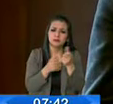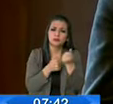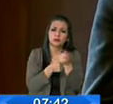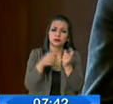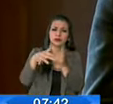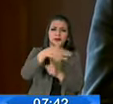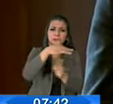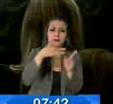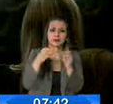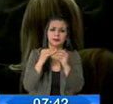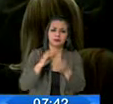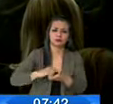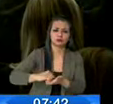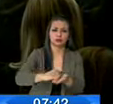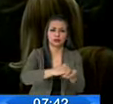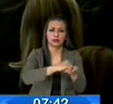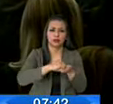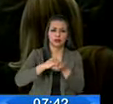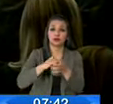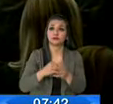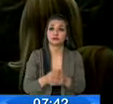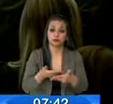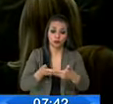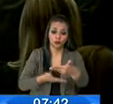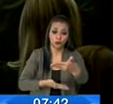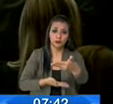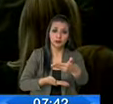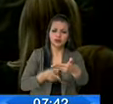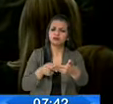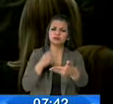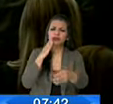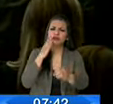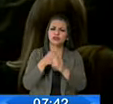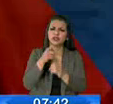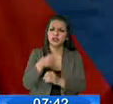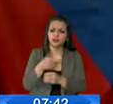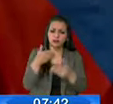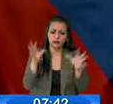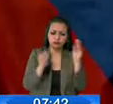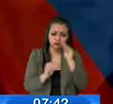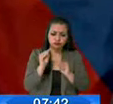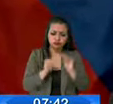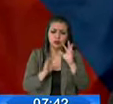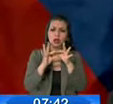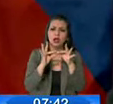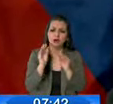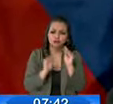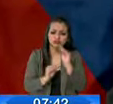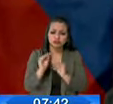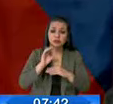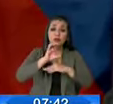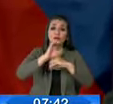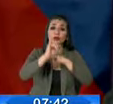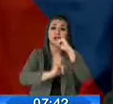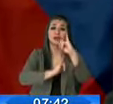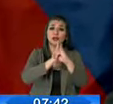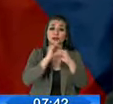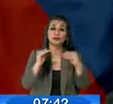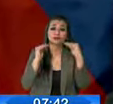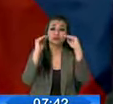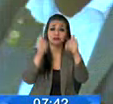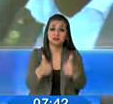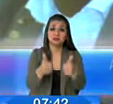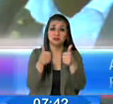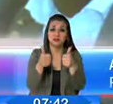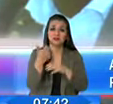más solidario. Para la elaboración de este documento, que como objetivo principal apunta al posicionamiento del Ecuador a escala internacional, se realizaron